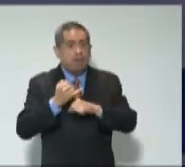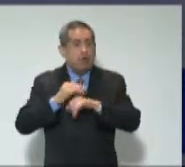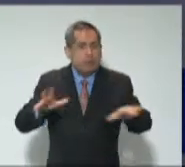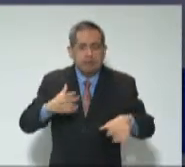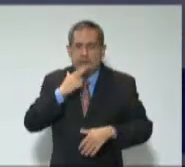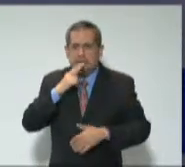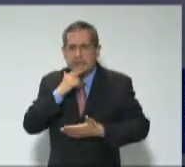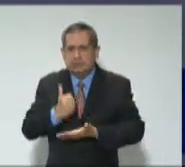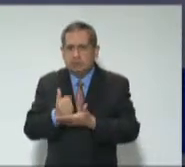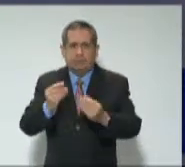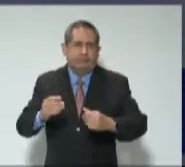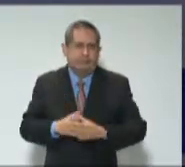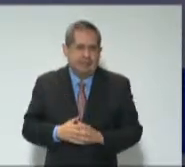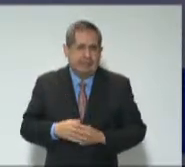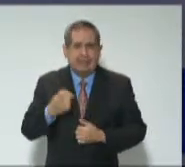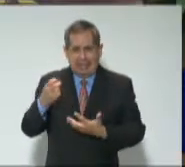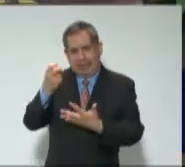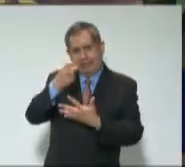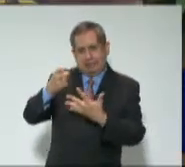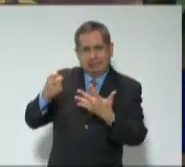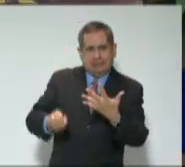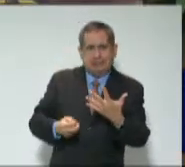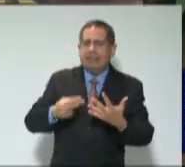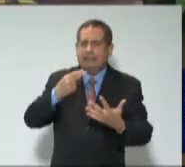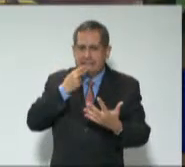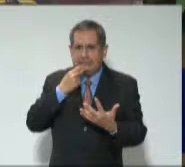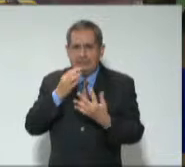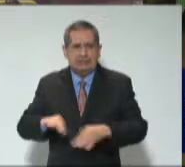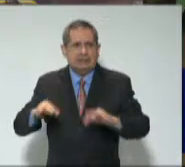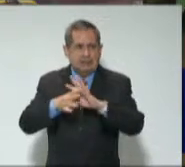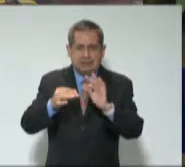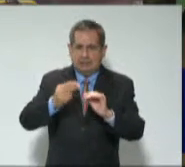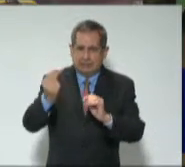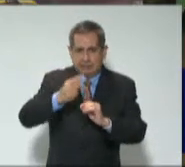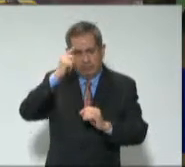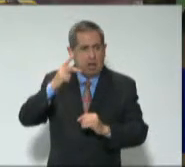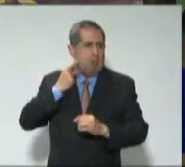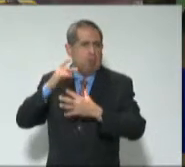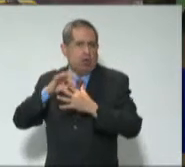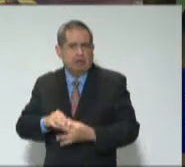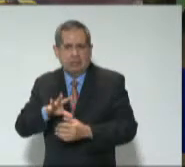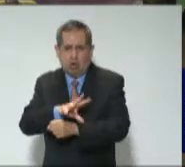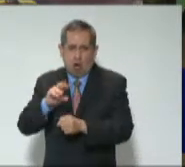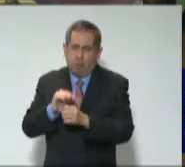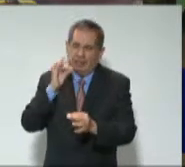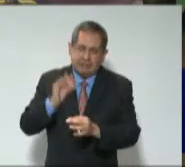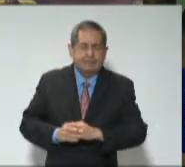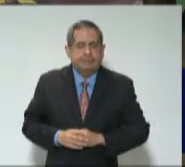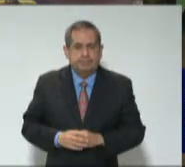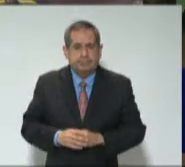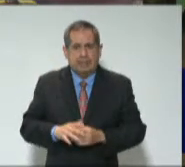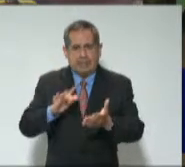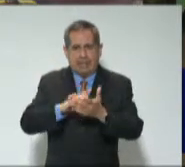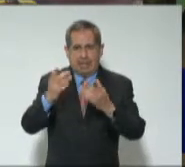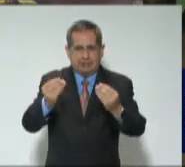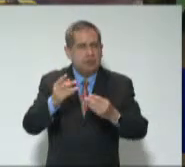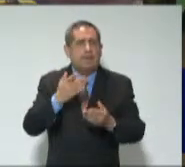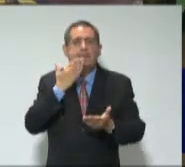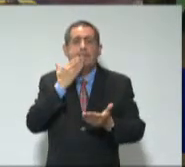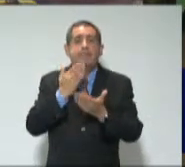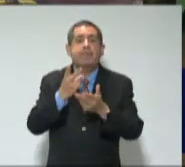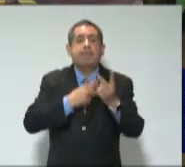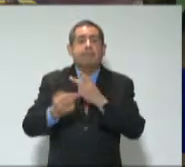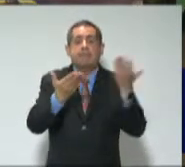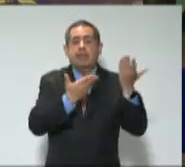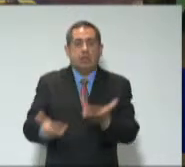todos estos son necesarios para la implementación de políticas públicas efectivas Muchas gracias Y nuevamente bienvenidas